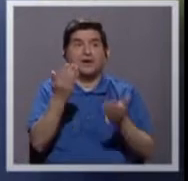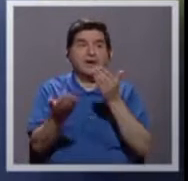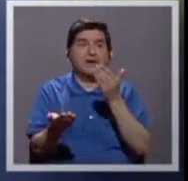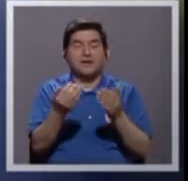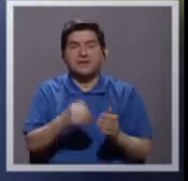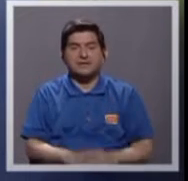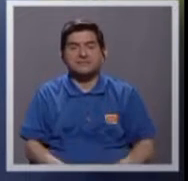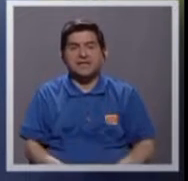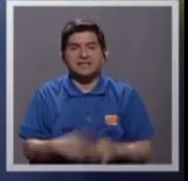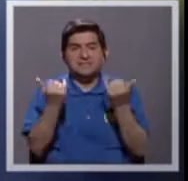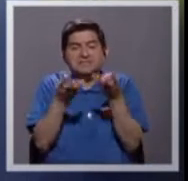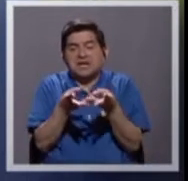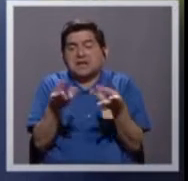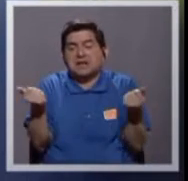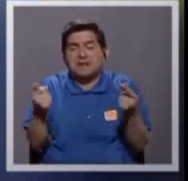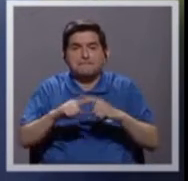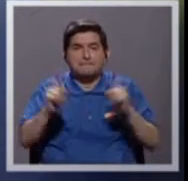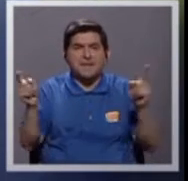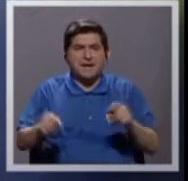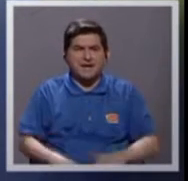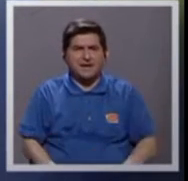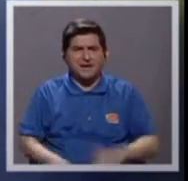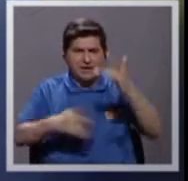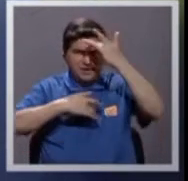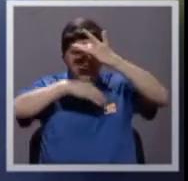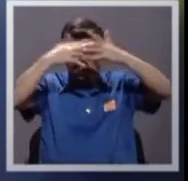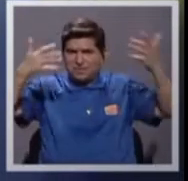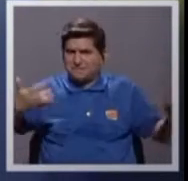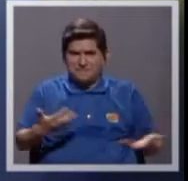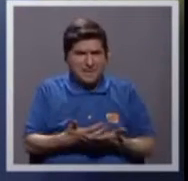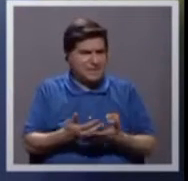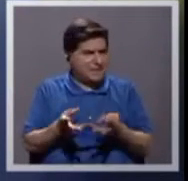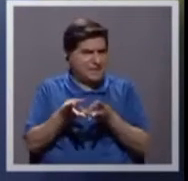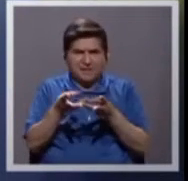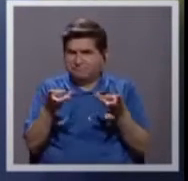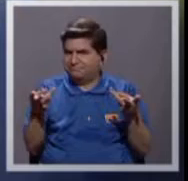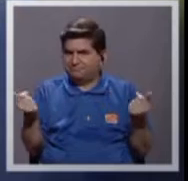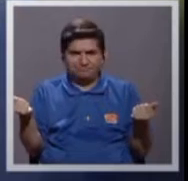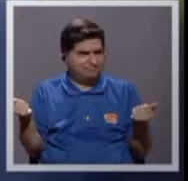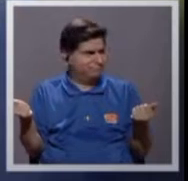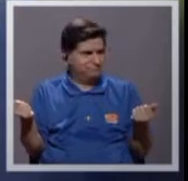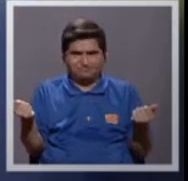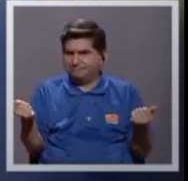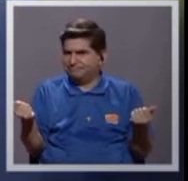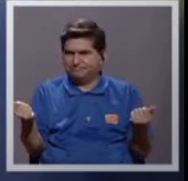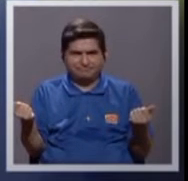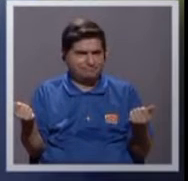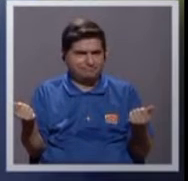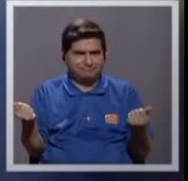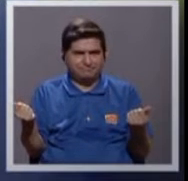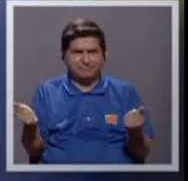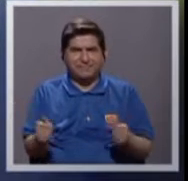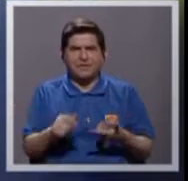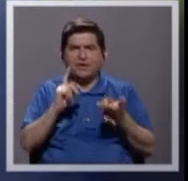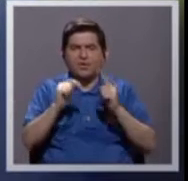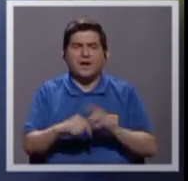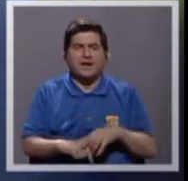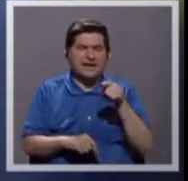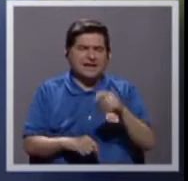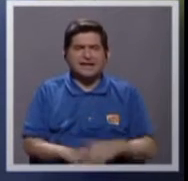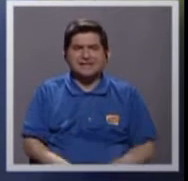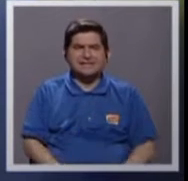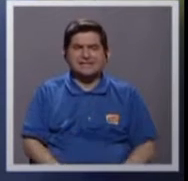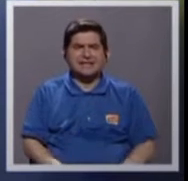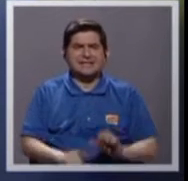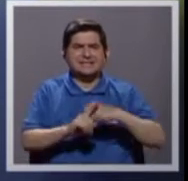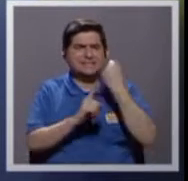haya desaparecido, pero hay una pandemia que no desaparece y que es esa austeridad que no